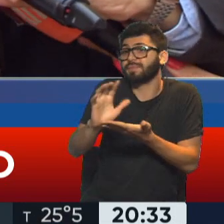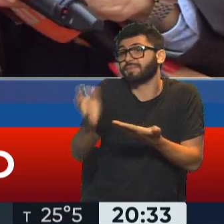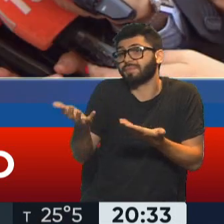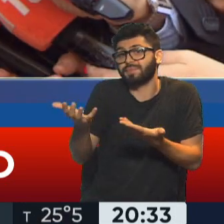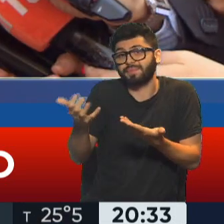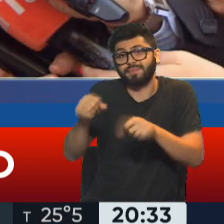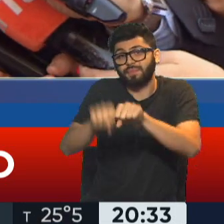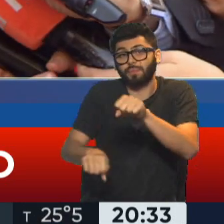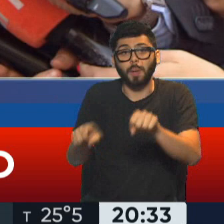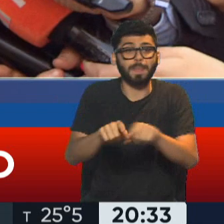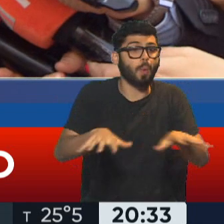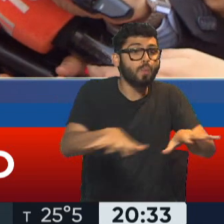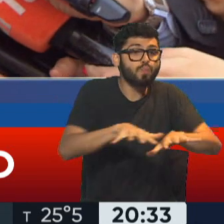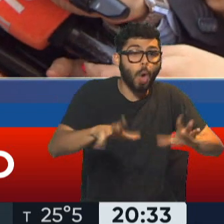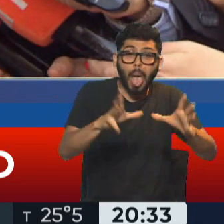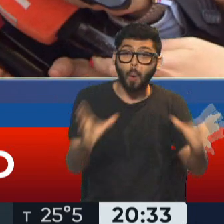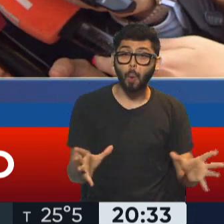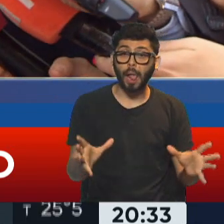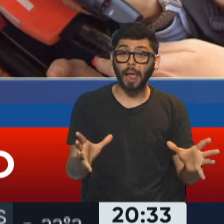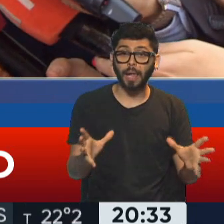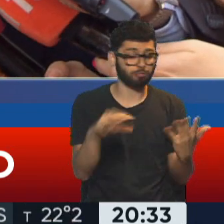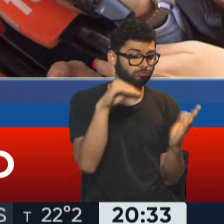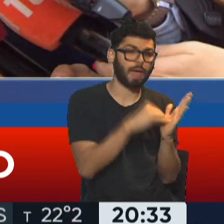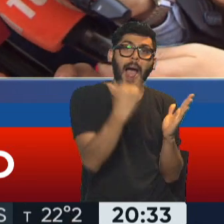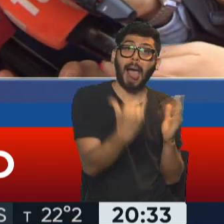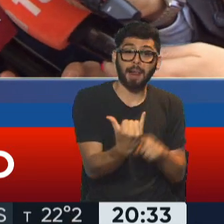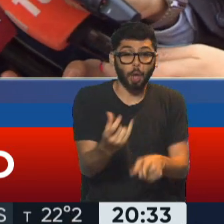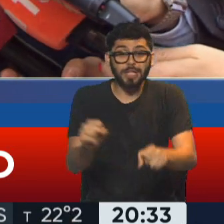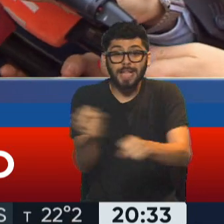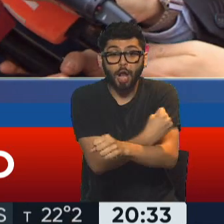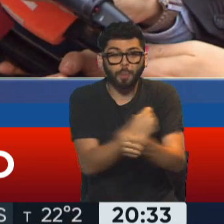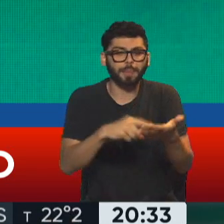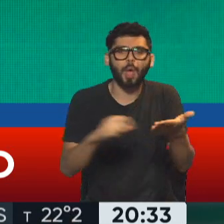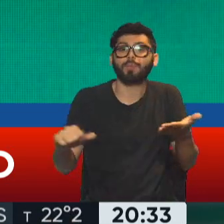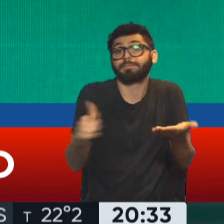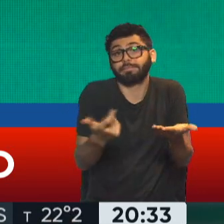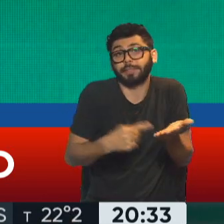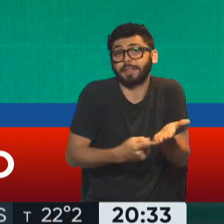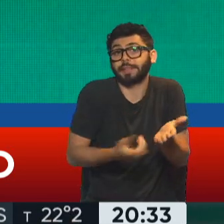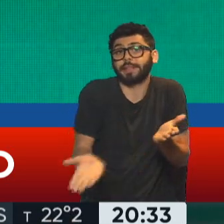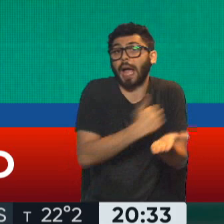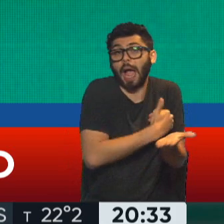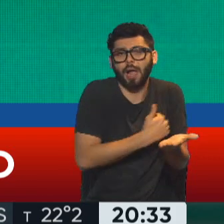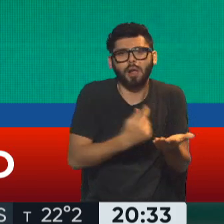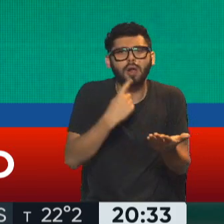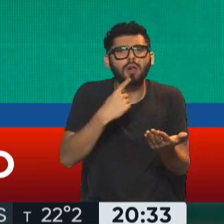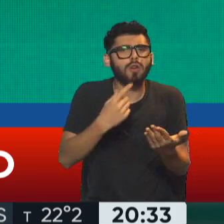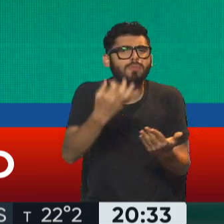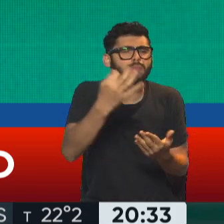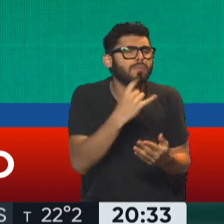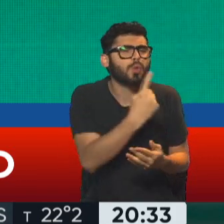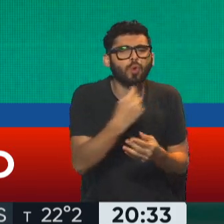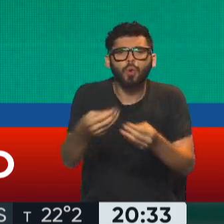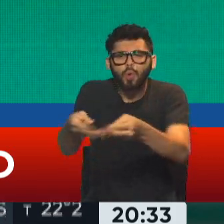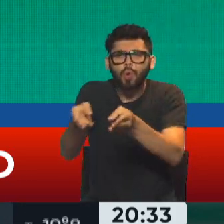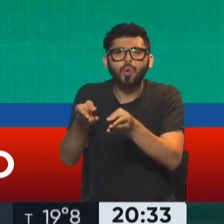que está inventariado y cuando se rompe y ya no tiene más arreglo, le dan de baja. Perdón, Néstor, lo dijiste, pero ¿en qué momento se de baja? ¿Cuánto tiempo después de que desapareció? No